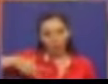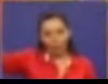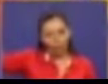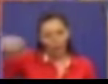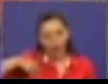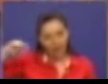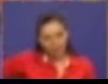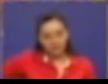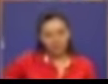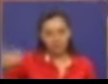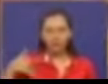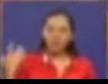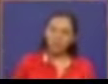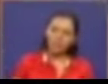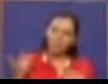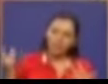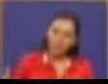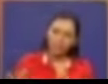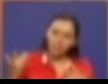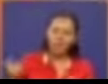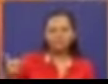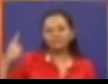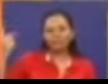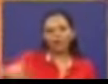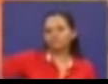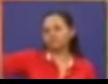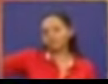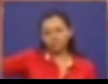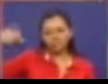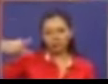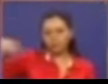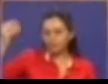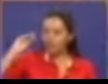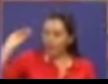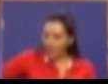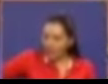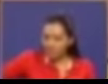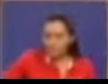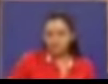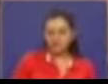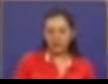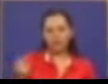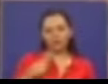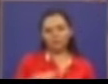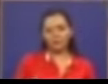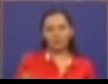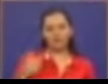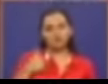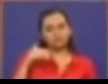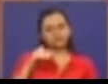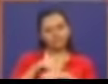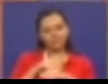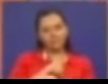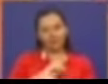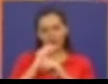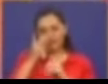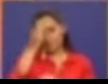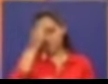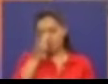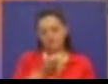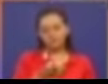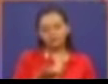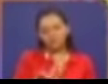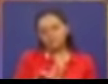comunicación, así que me esperaron largo tiempo y finalmente salieron ellos en bicicleta, me los encontré en el camino, pues le insisto, creo que fue la decisión más correcta